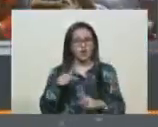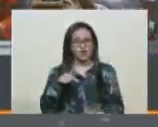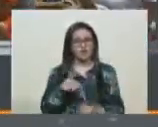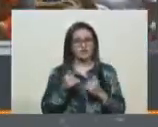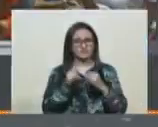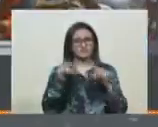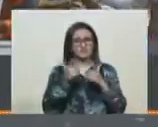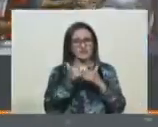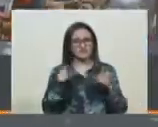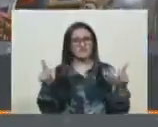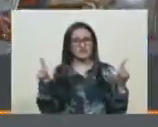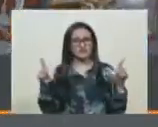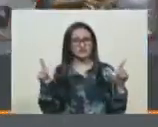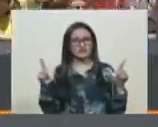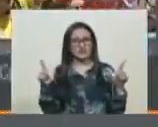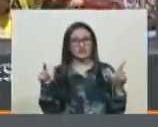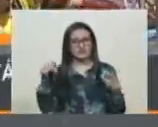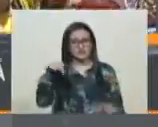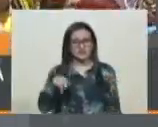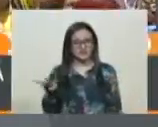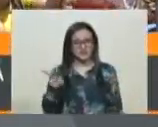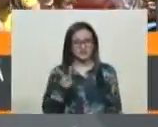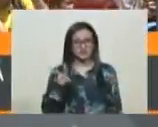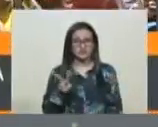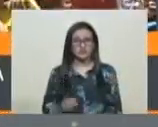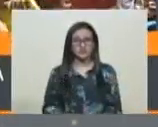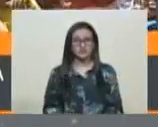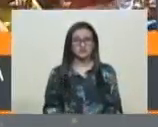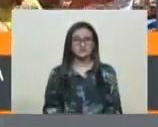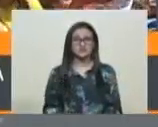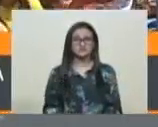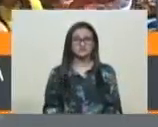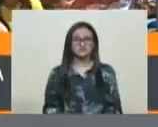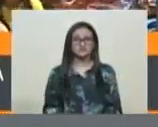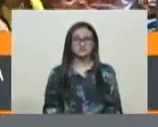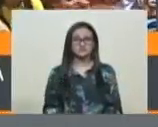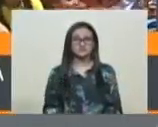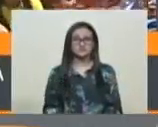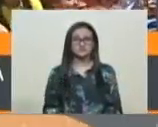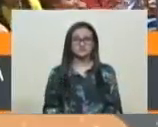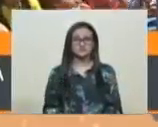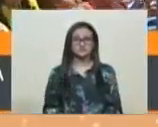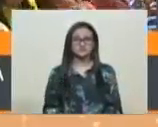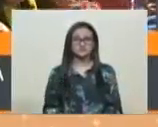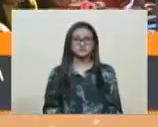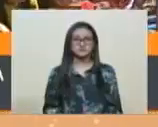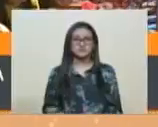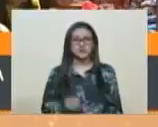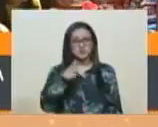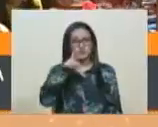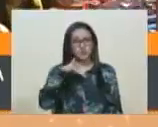soberanía, la libertad y la independencia de Venezuela. El poder del pueblo está